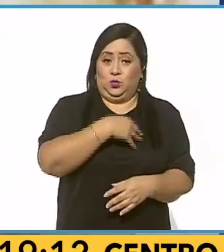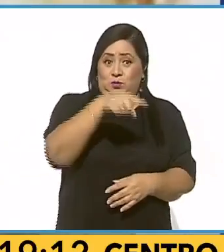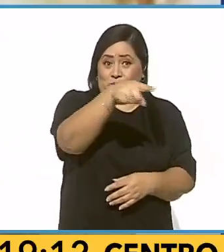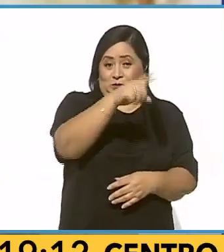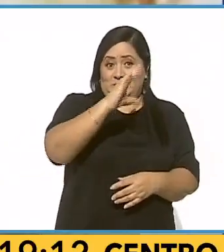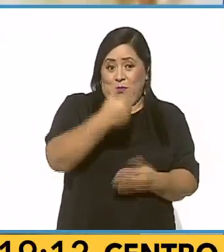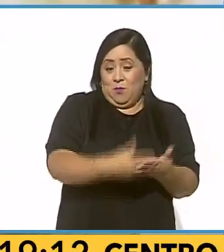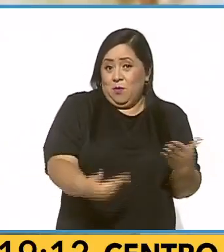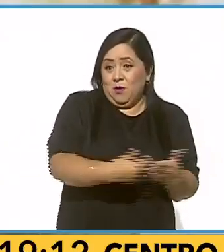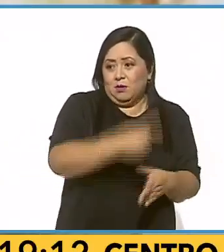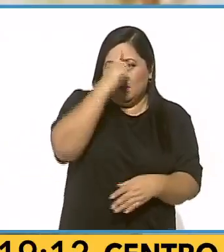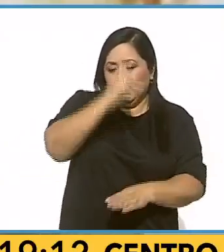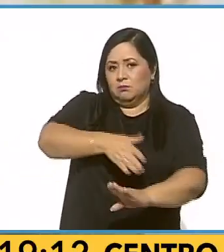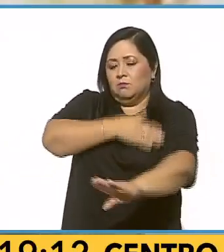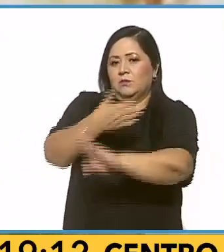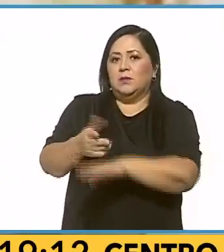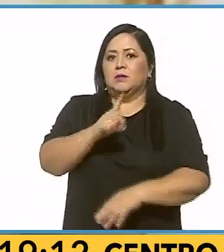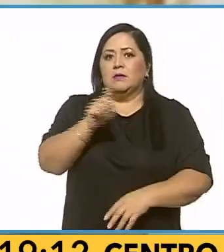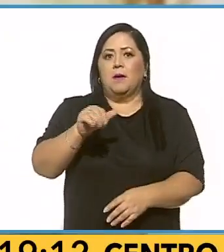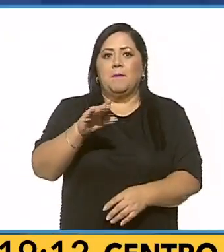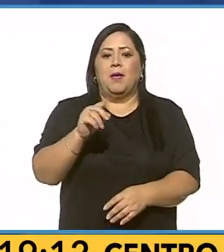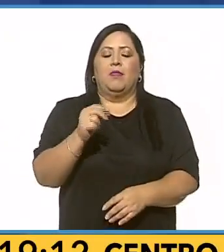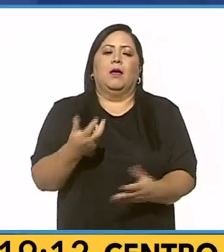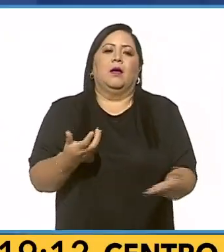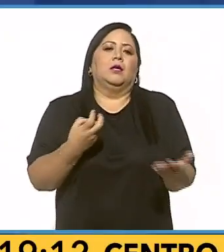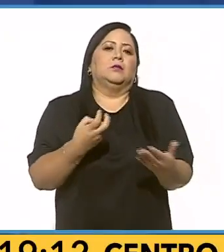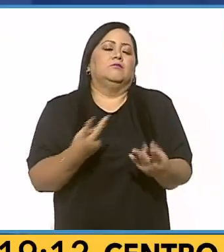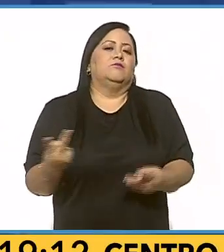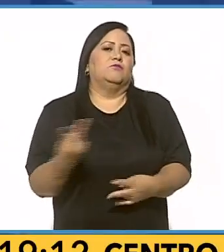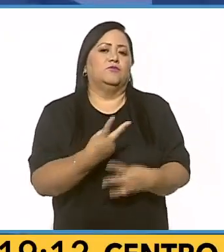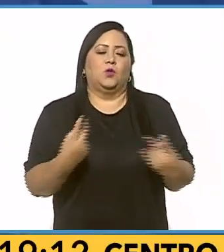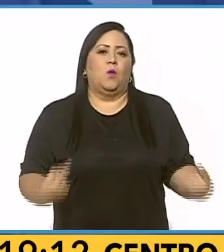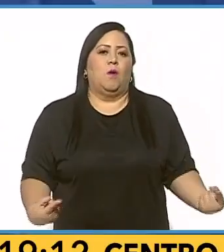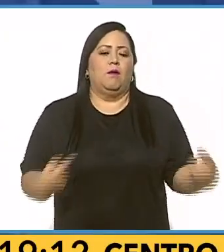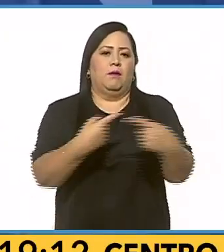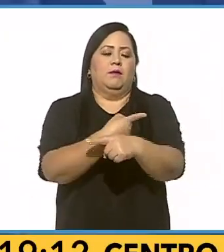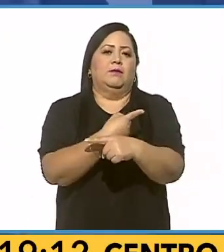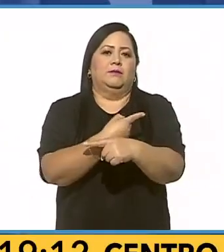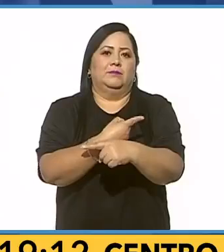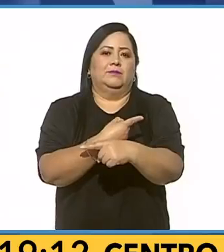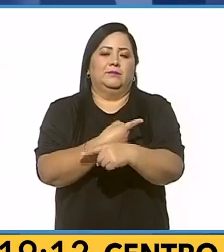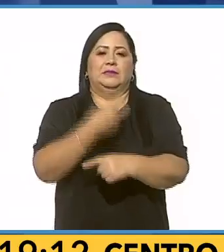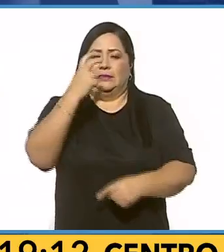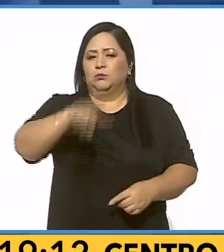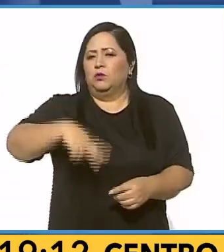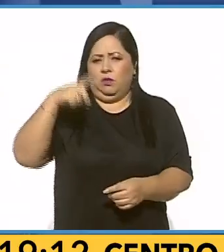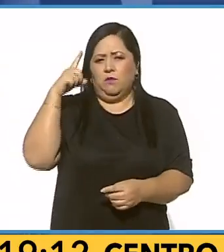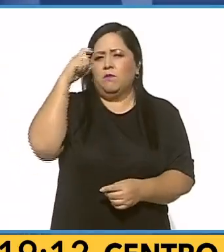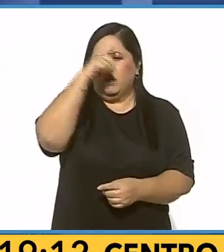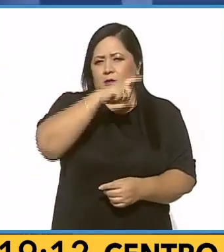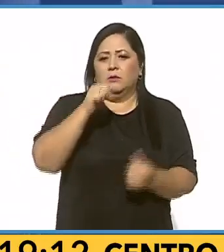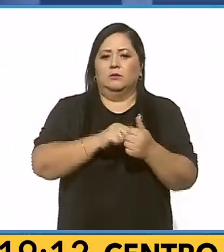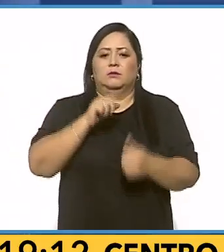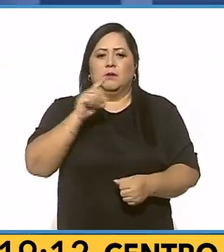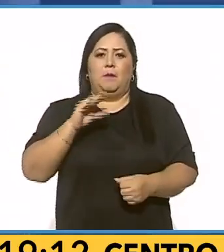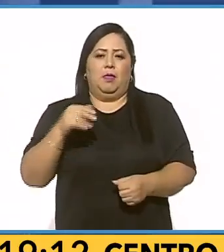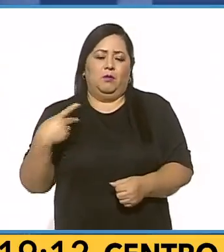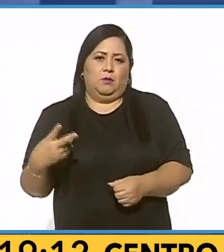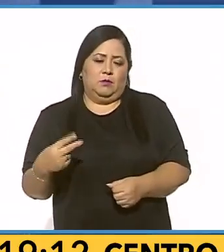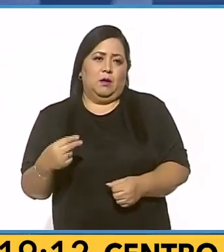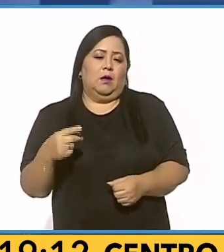¿no? La defensa hubiera valorado eso. Entonces, el asunto está perdido, honestamente, ¿no? O sea, Sí. parece muy complicado que alguien con el Mayo